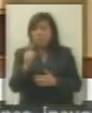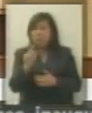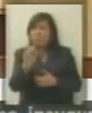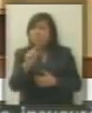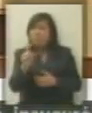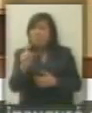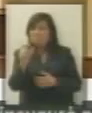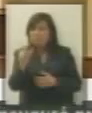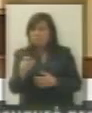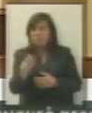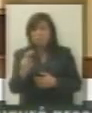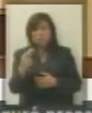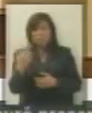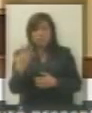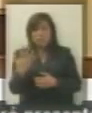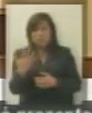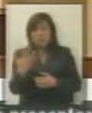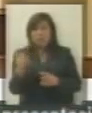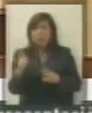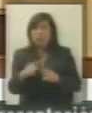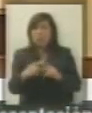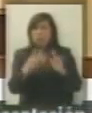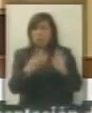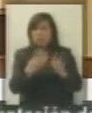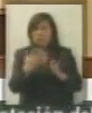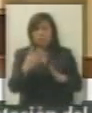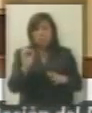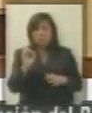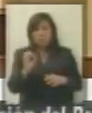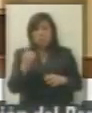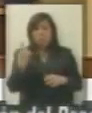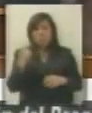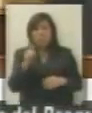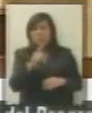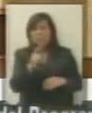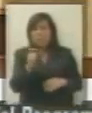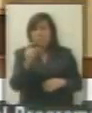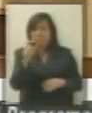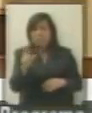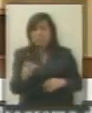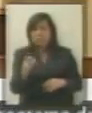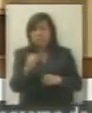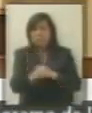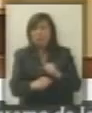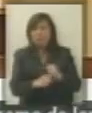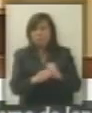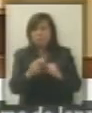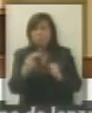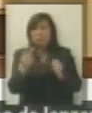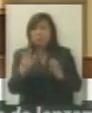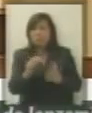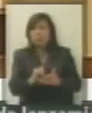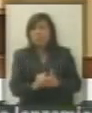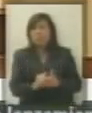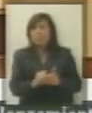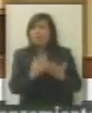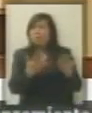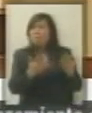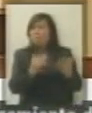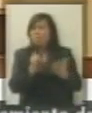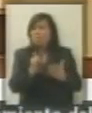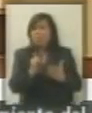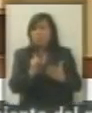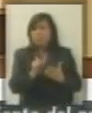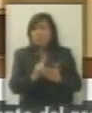habitantes en el año 2005 a 95.5 por cada 100 habitantes en el año 2010. Y esperamos